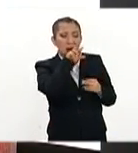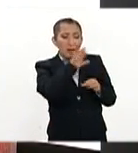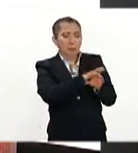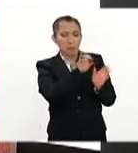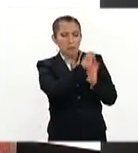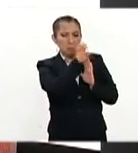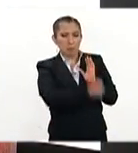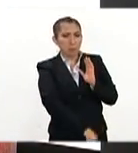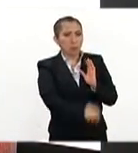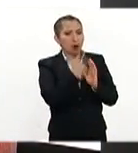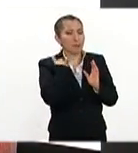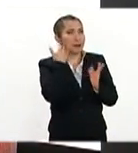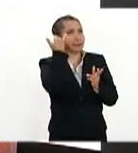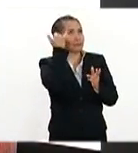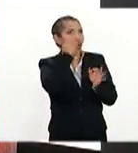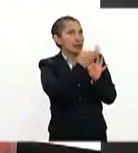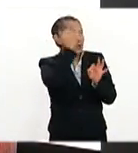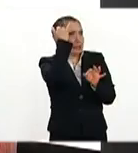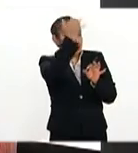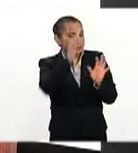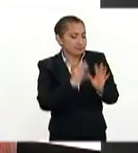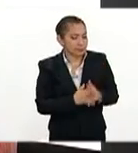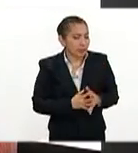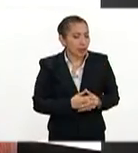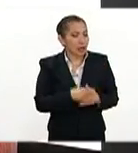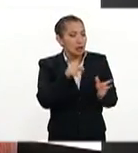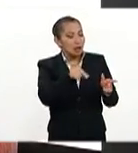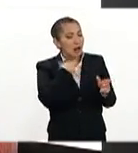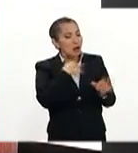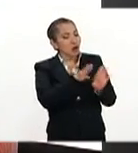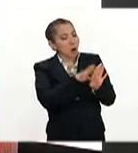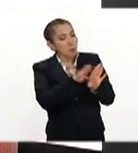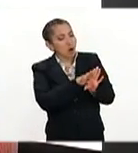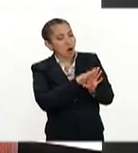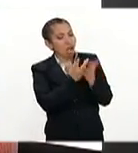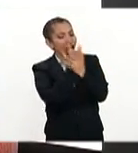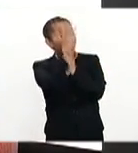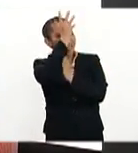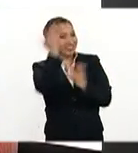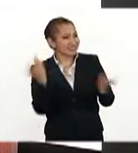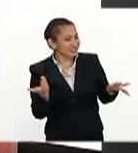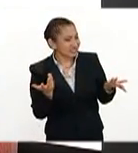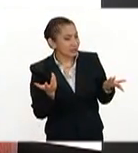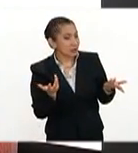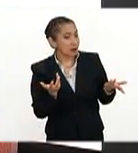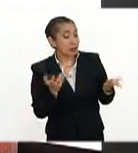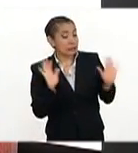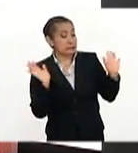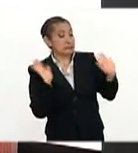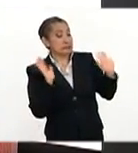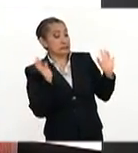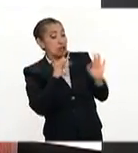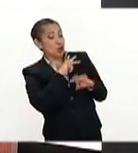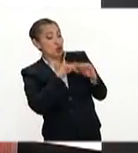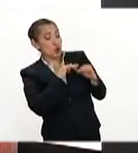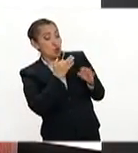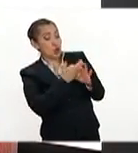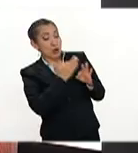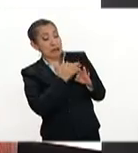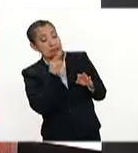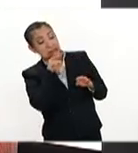de, se me viene ahora en la cabeza, ¿no? El ser como radical, a lo mejor toda la línea que hay